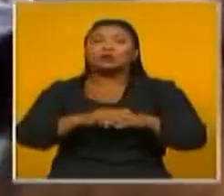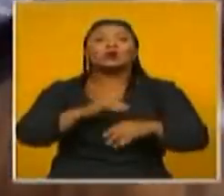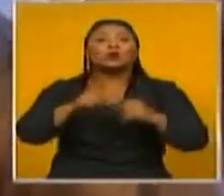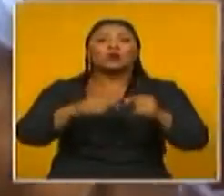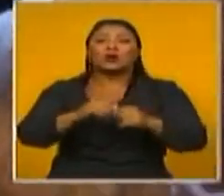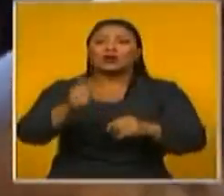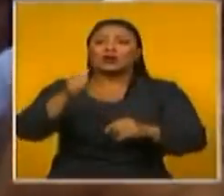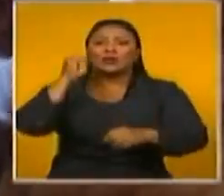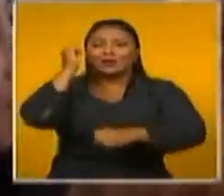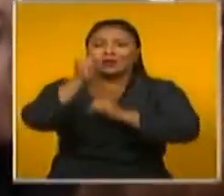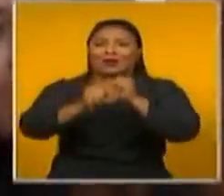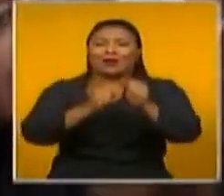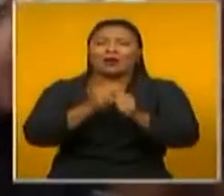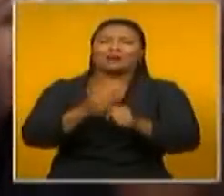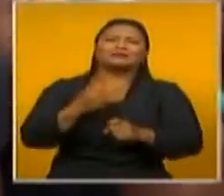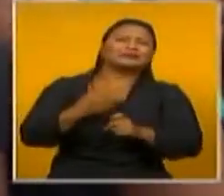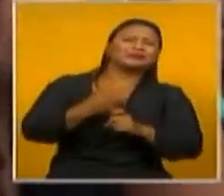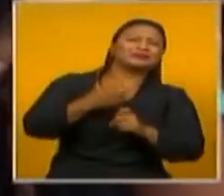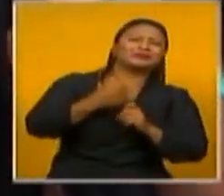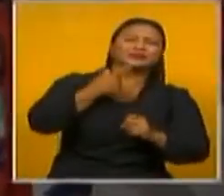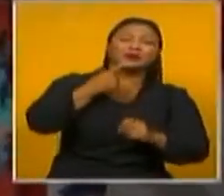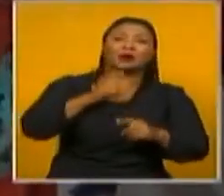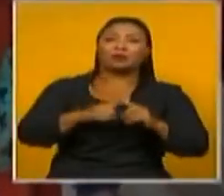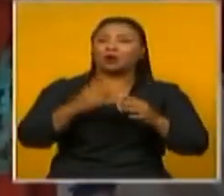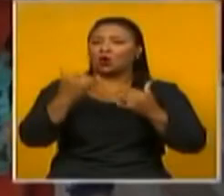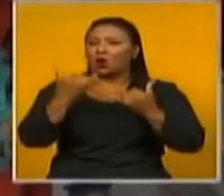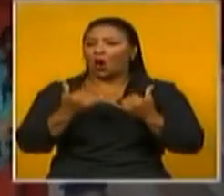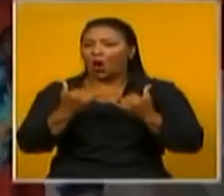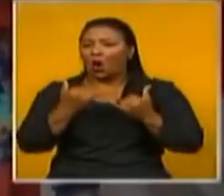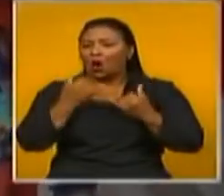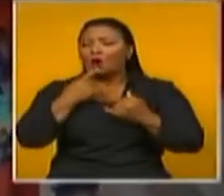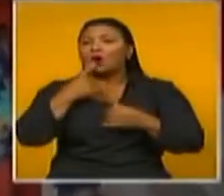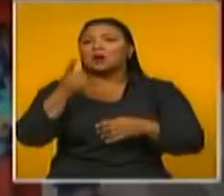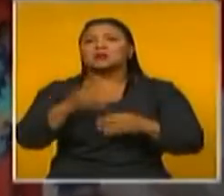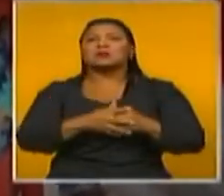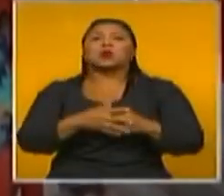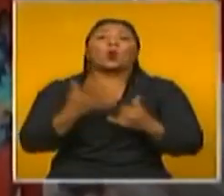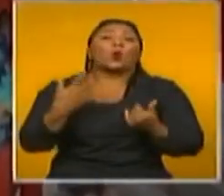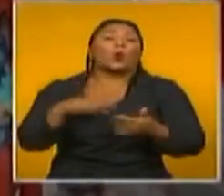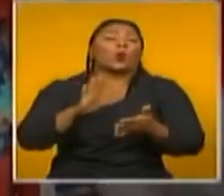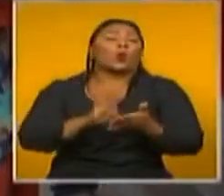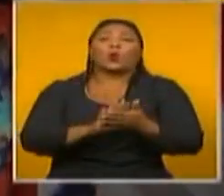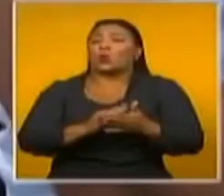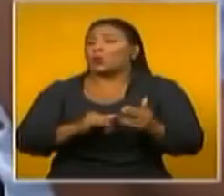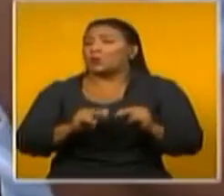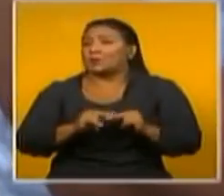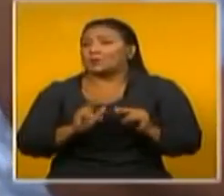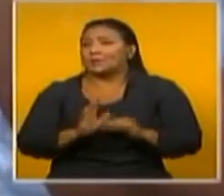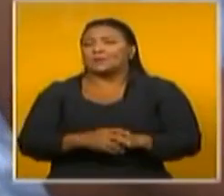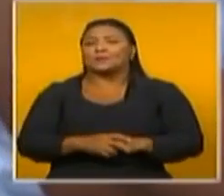años lo criticaron y que hoy, en este nuevo régimen, lo denominan víctima.